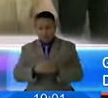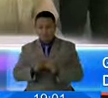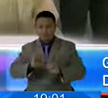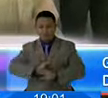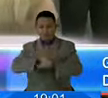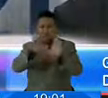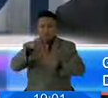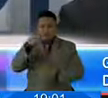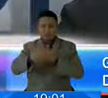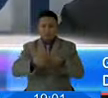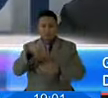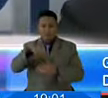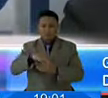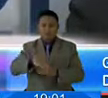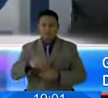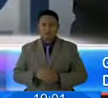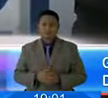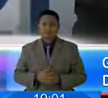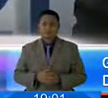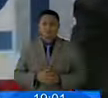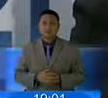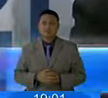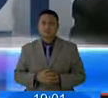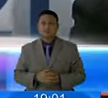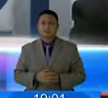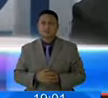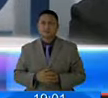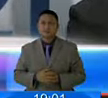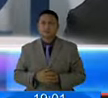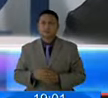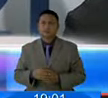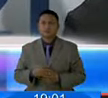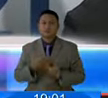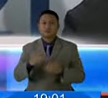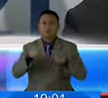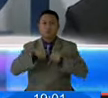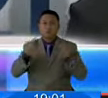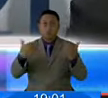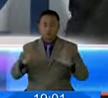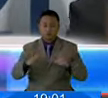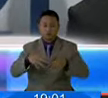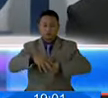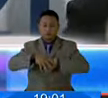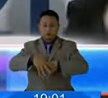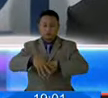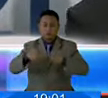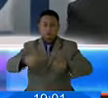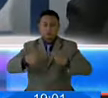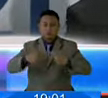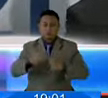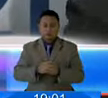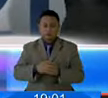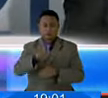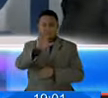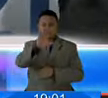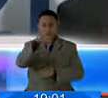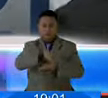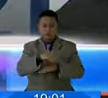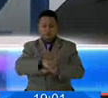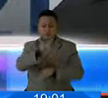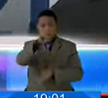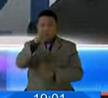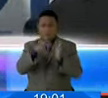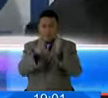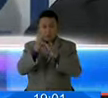los comicios. A una vigilia permanente que debe de llevarnos a las 5 de la tarde del 2 de